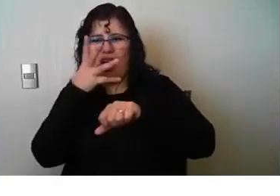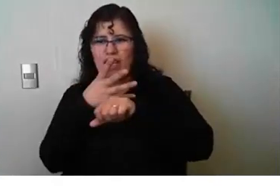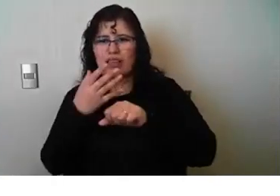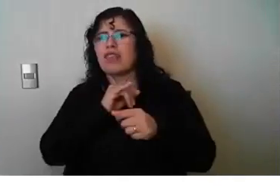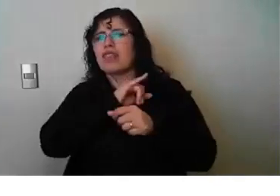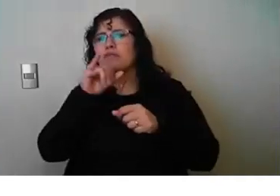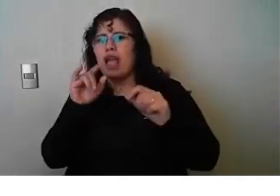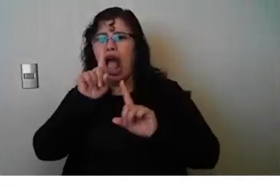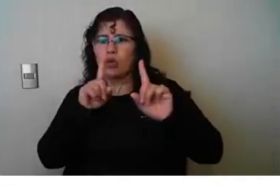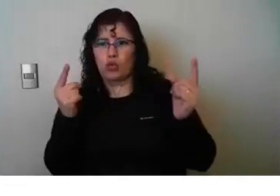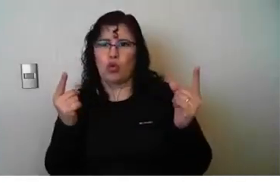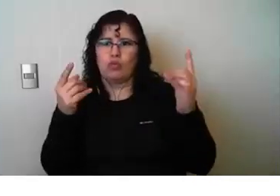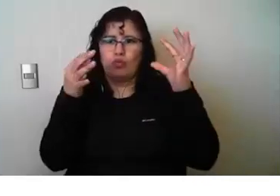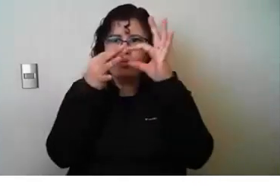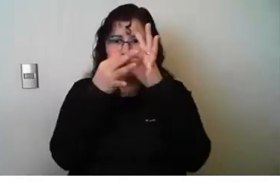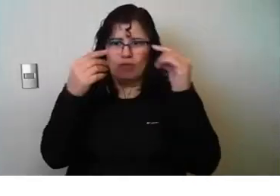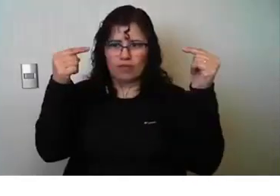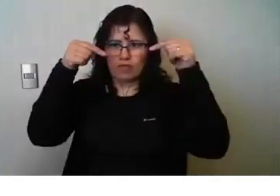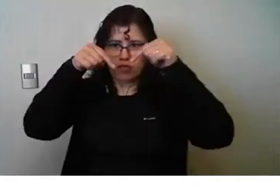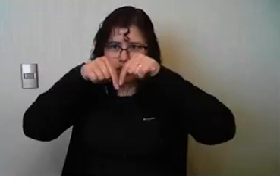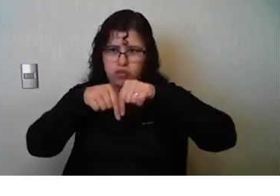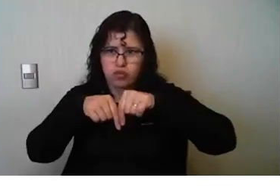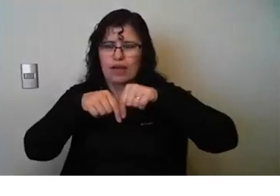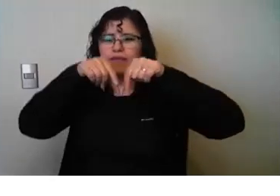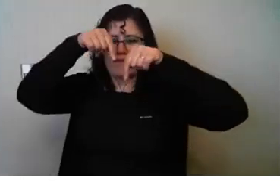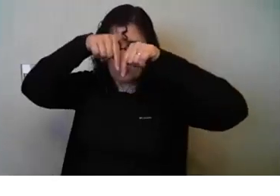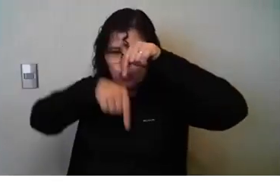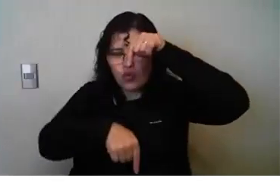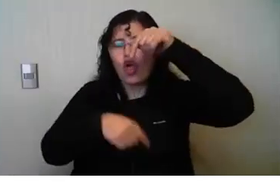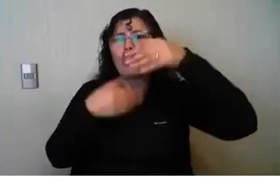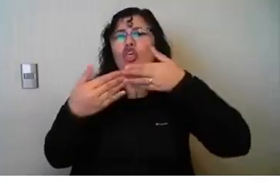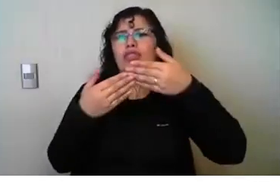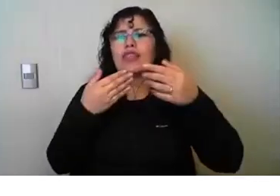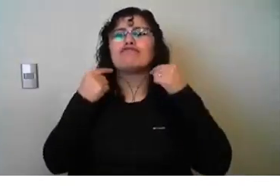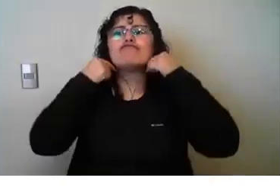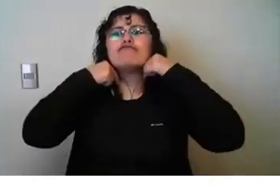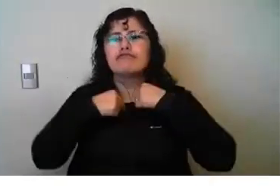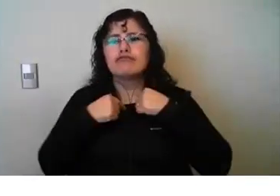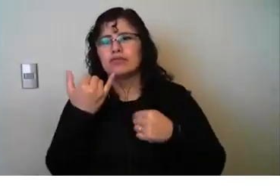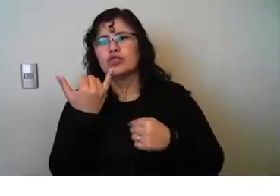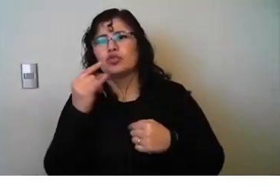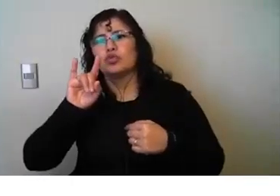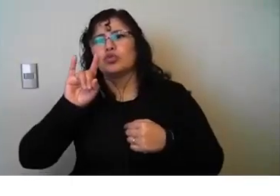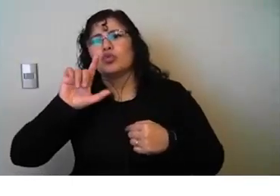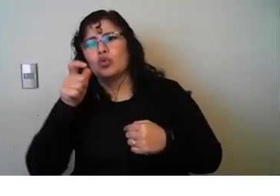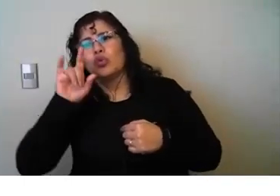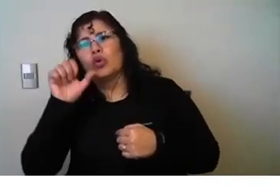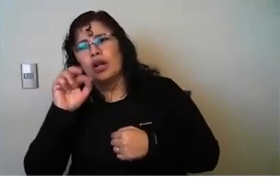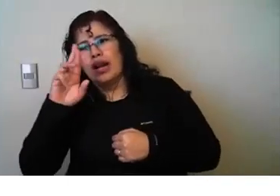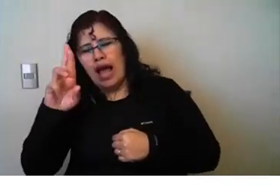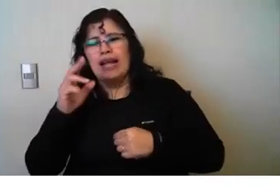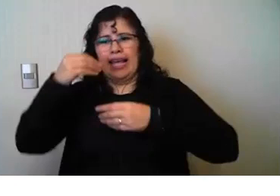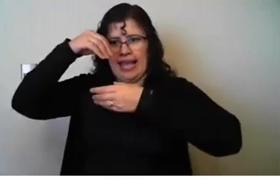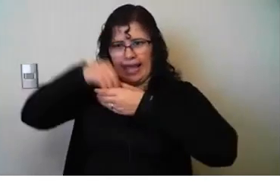senos, y todo esto termina principalmente en la vena yugular interno,